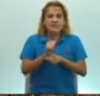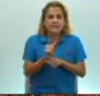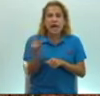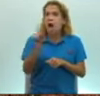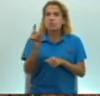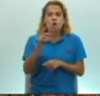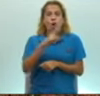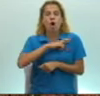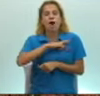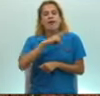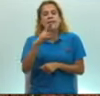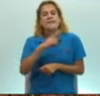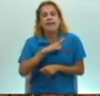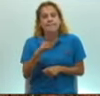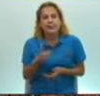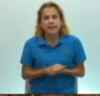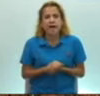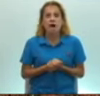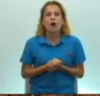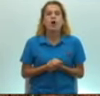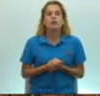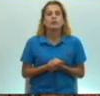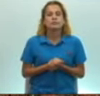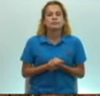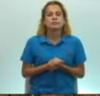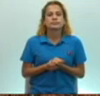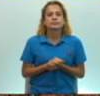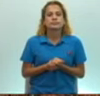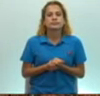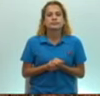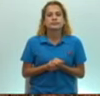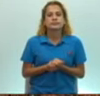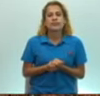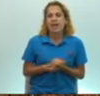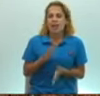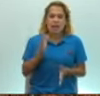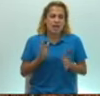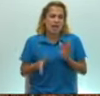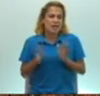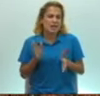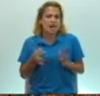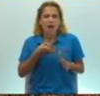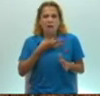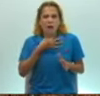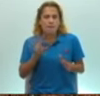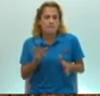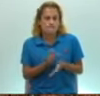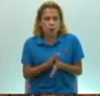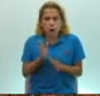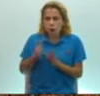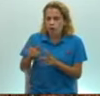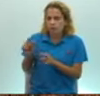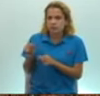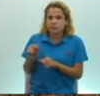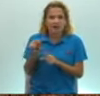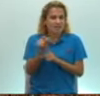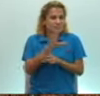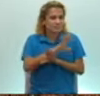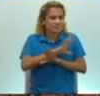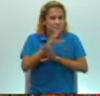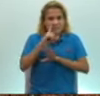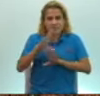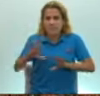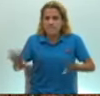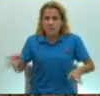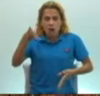estaban entrenados militarmente y no eran respetados por el pueblo dentro de esta etapa. La etapa de los patricios, los plebeyos, la